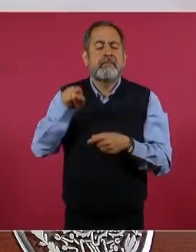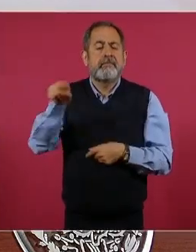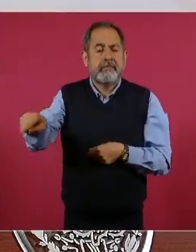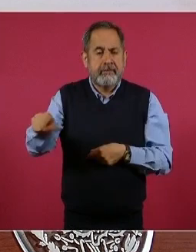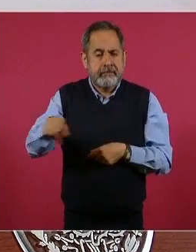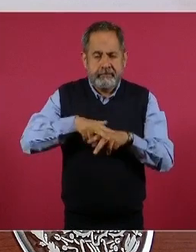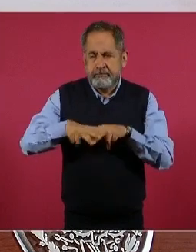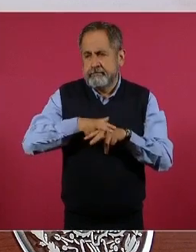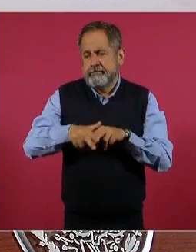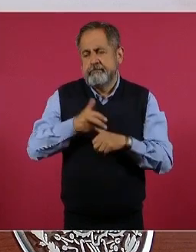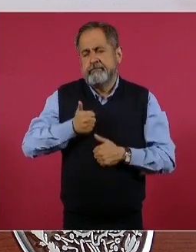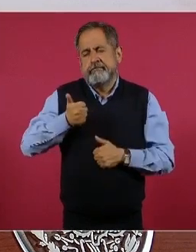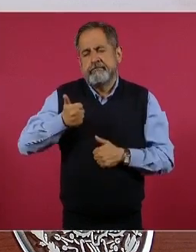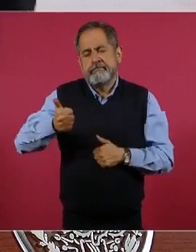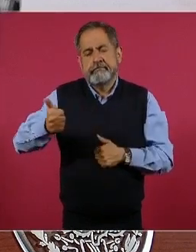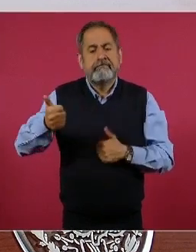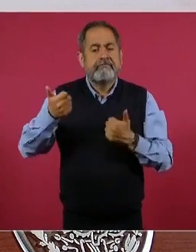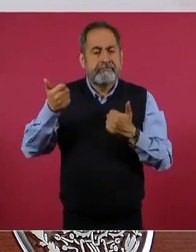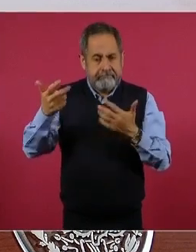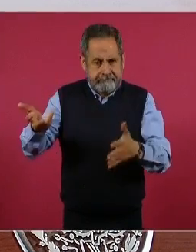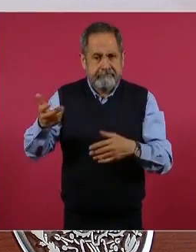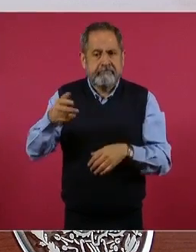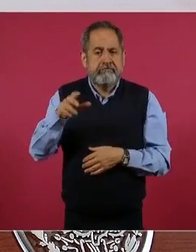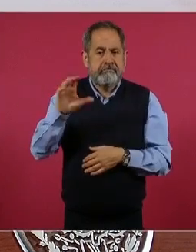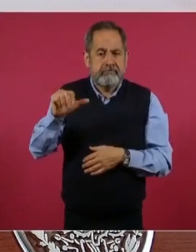llegar en tren a Cancún.